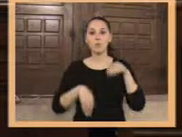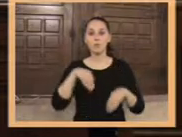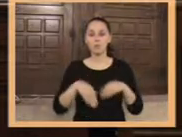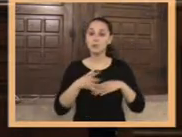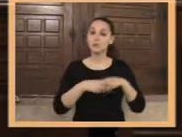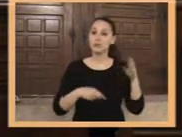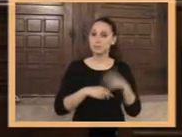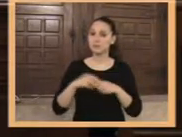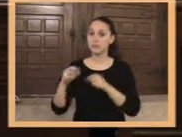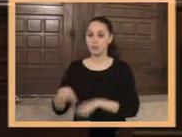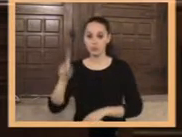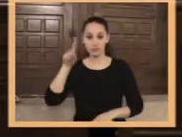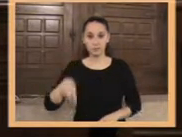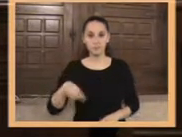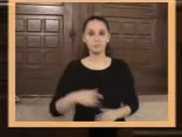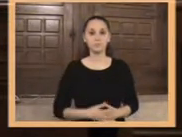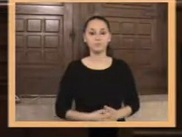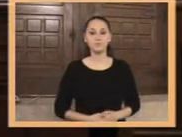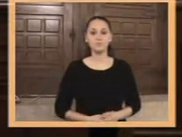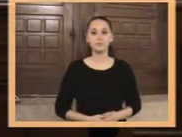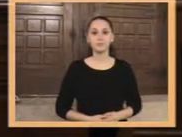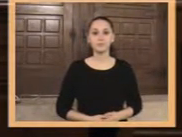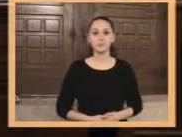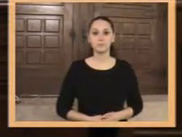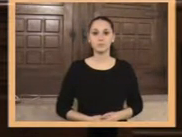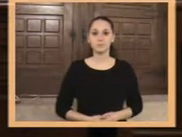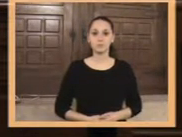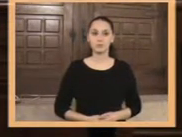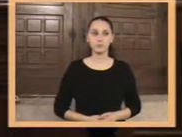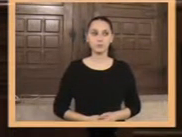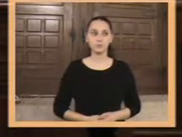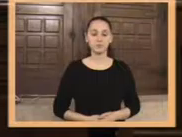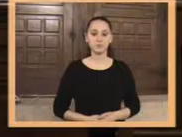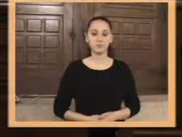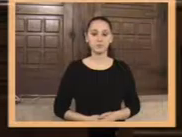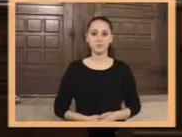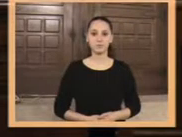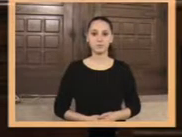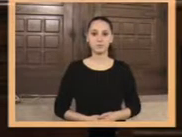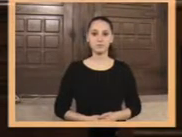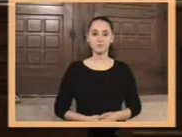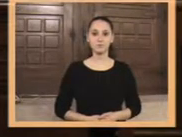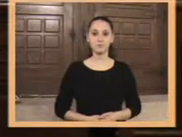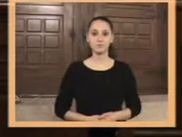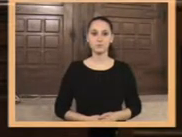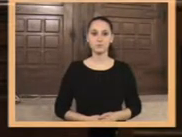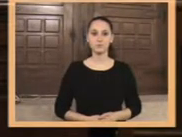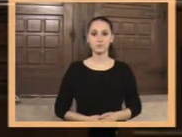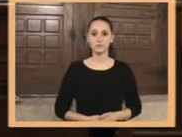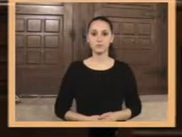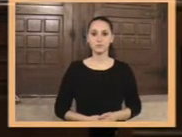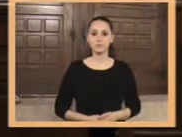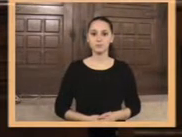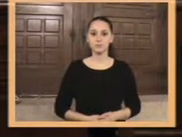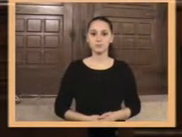los 2 representantes del Grupo Socialista, el vocal del Grupo Ciudadanos y el de Presidencia en Común. Este último motiva su abstención en que las decisiones